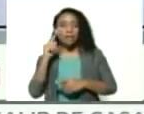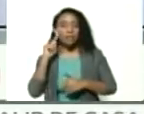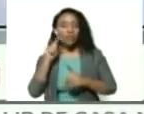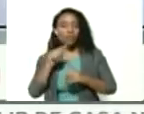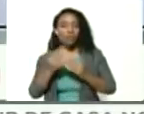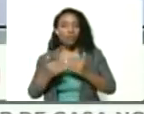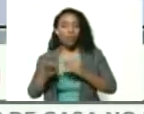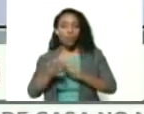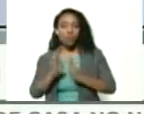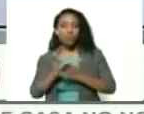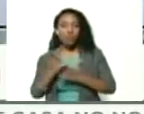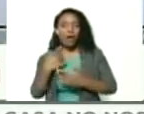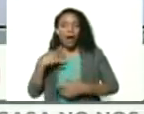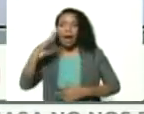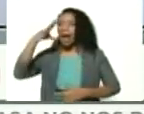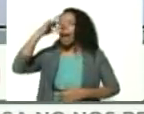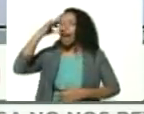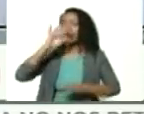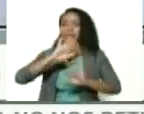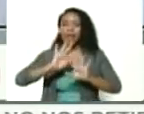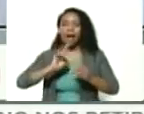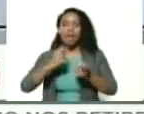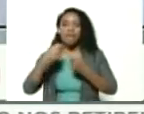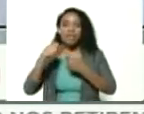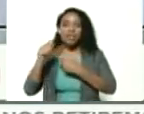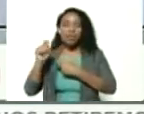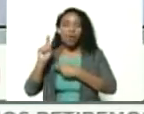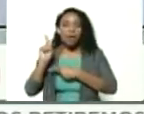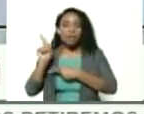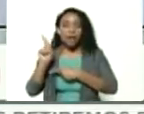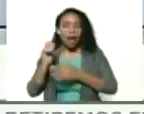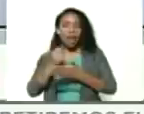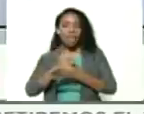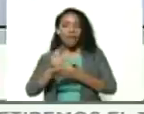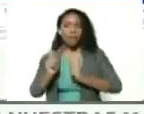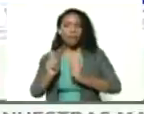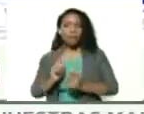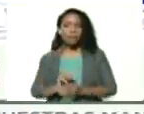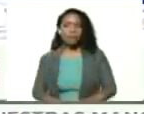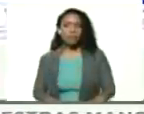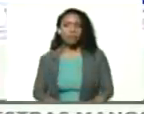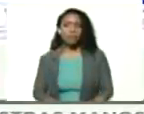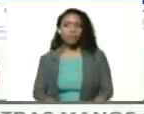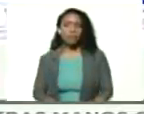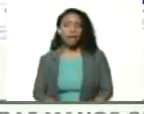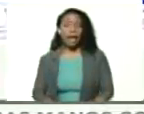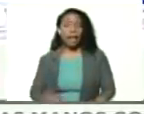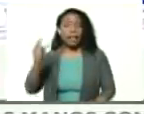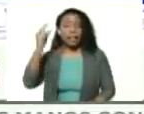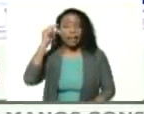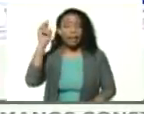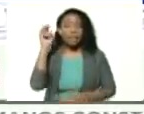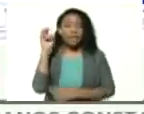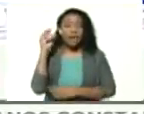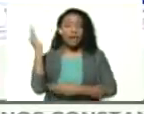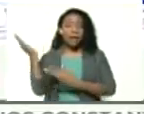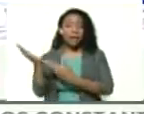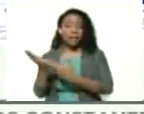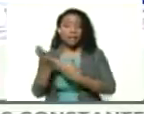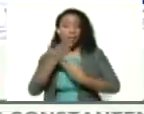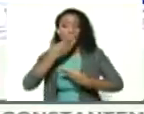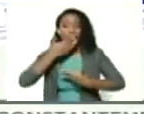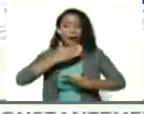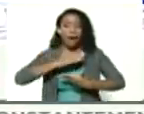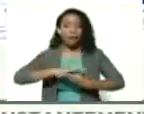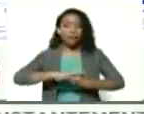El Carbativir, que ya se está vendiendo inclusive en las farmacias privadas. El día viernes recibimos la carta